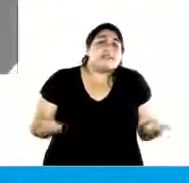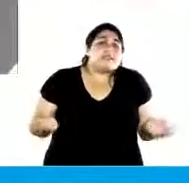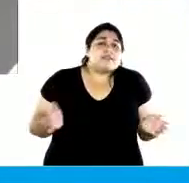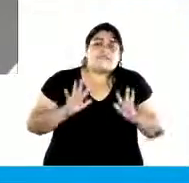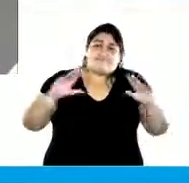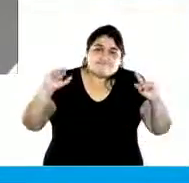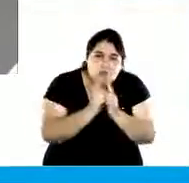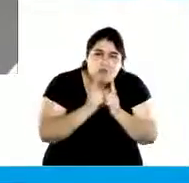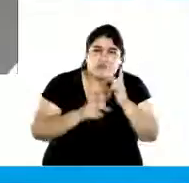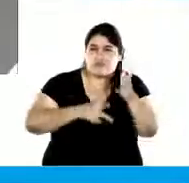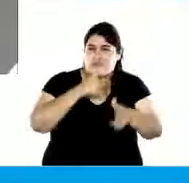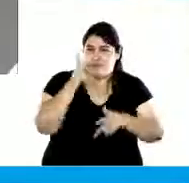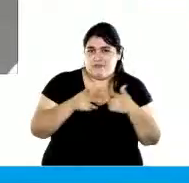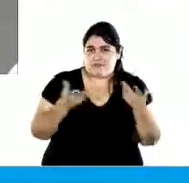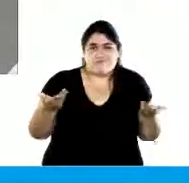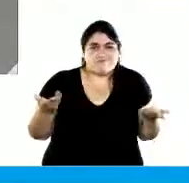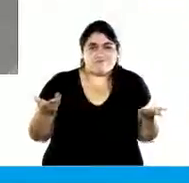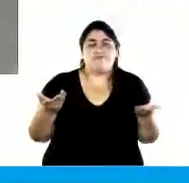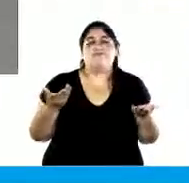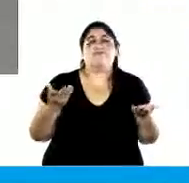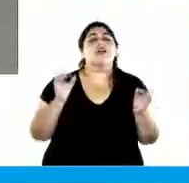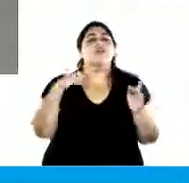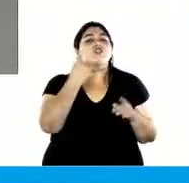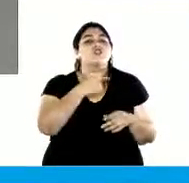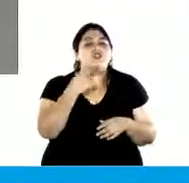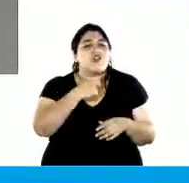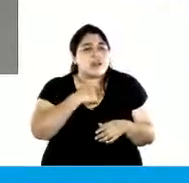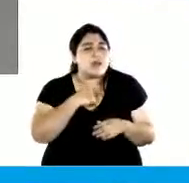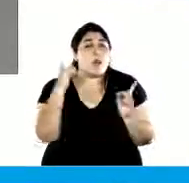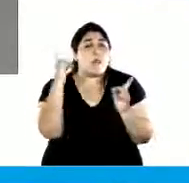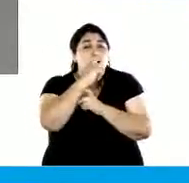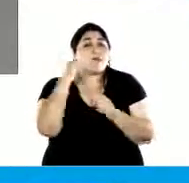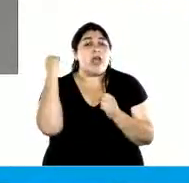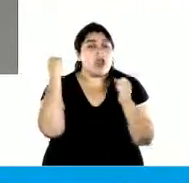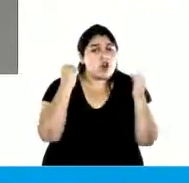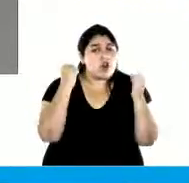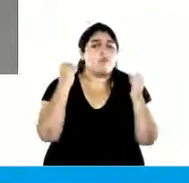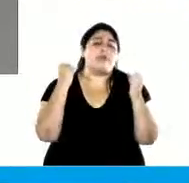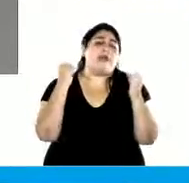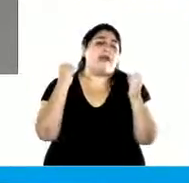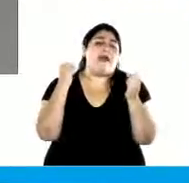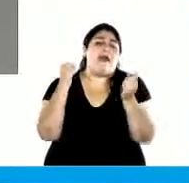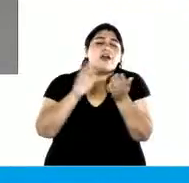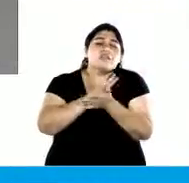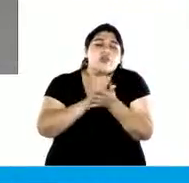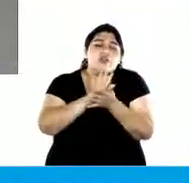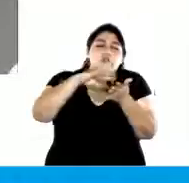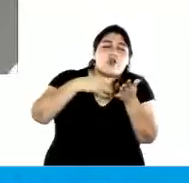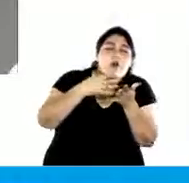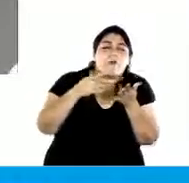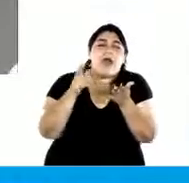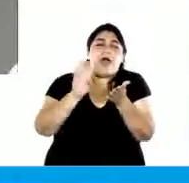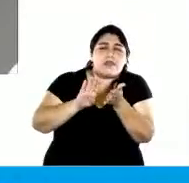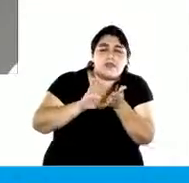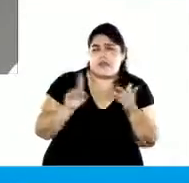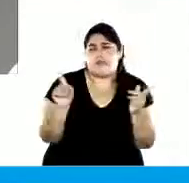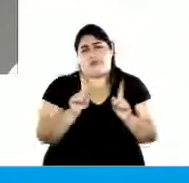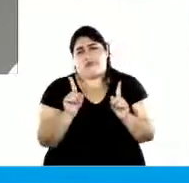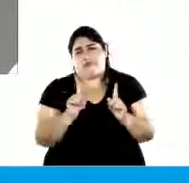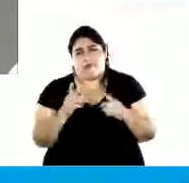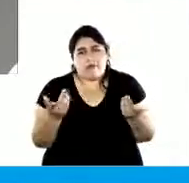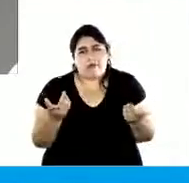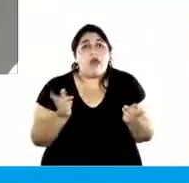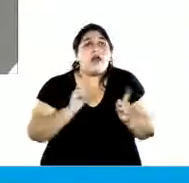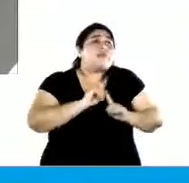señor presidente, nosotros creemos que la crisis económica no la vamos a arreglar con una moratoria, sin lugar a dudas. Creo que tampoco vamos a